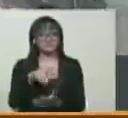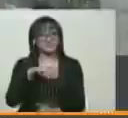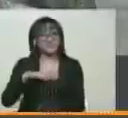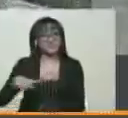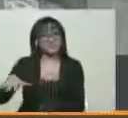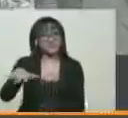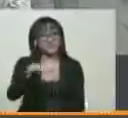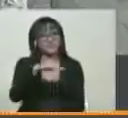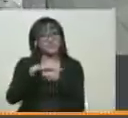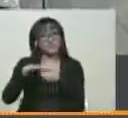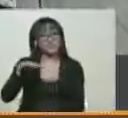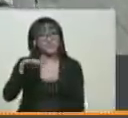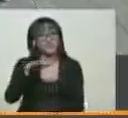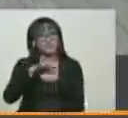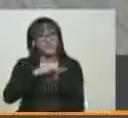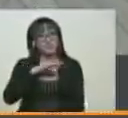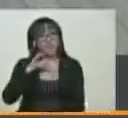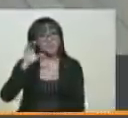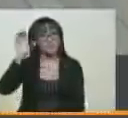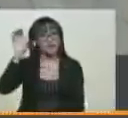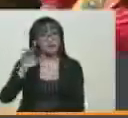todo el territorio de la patria.